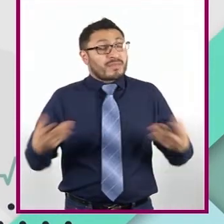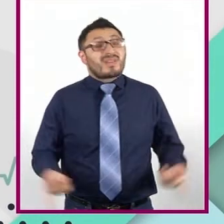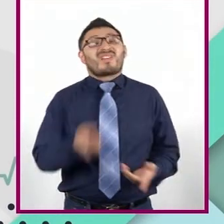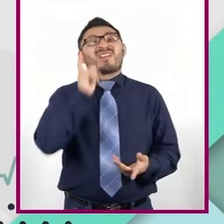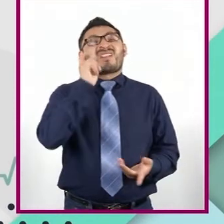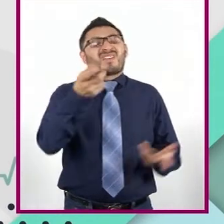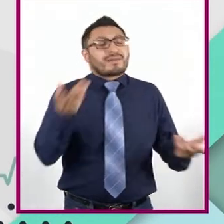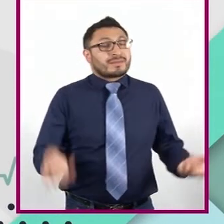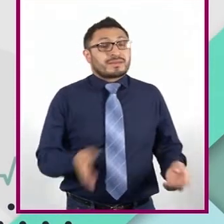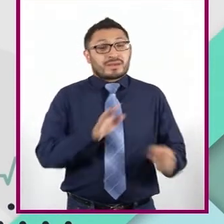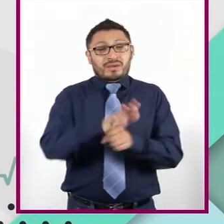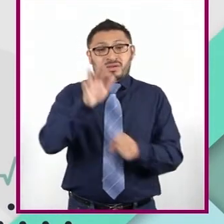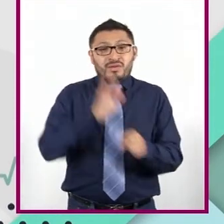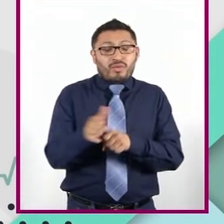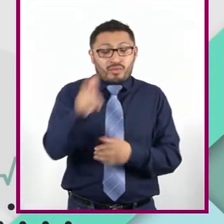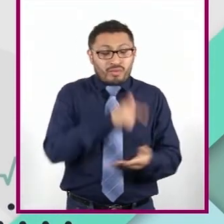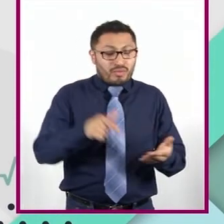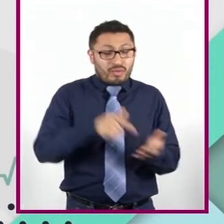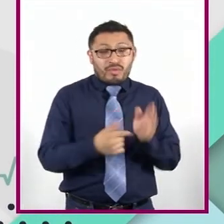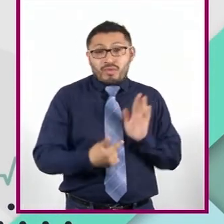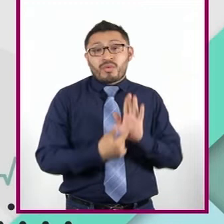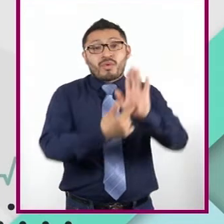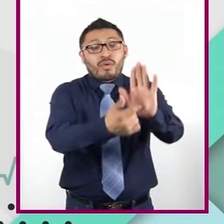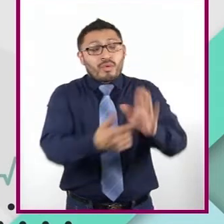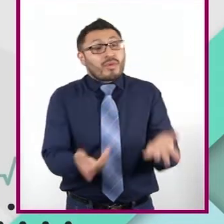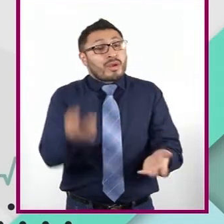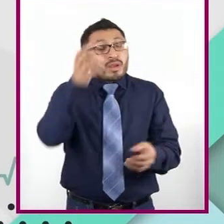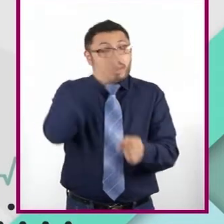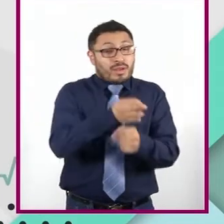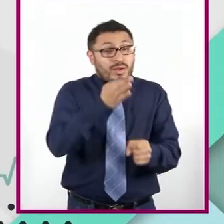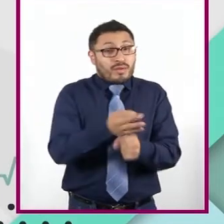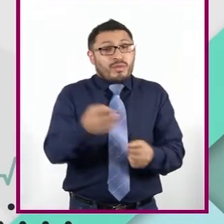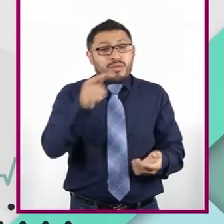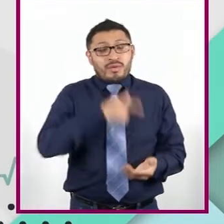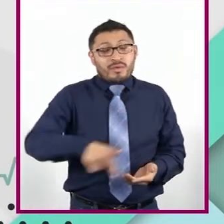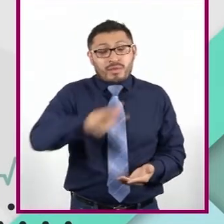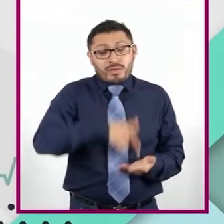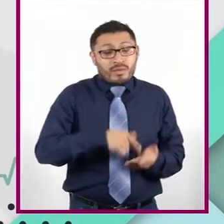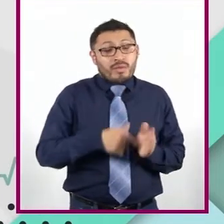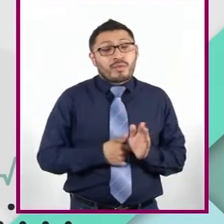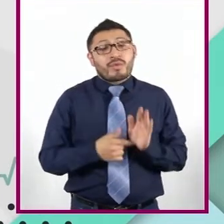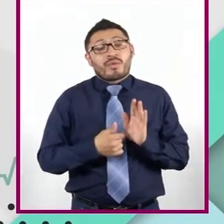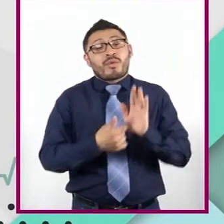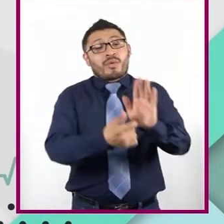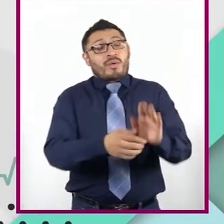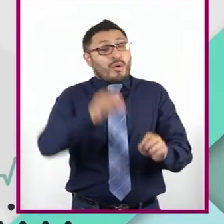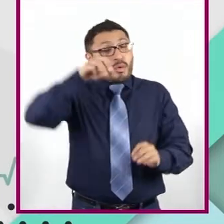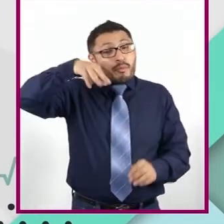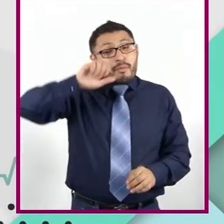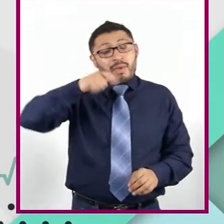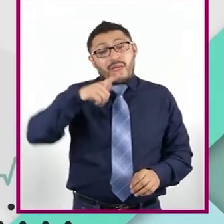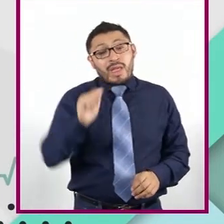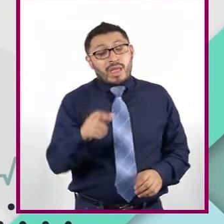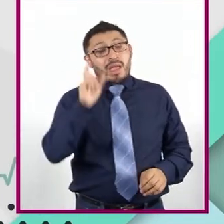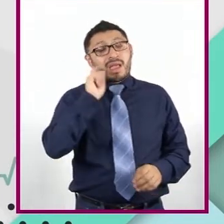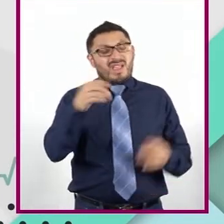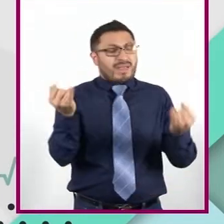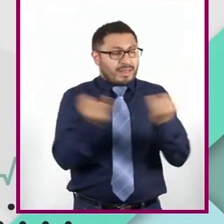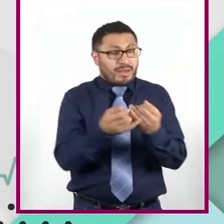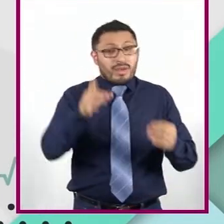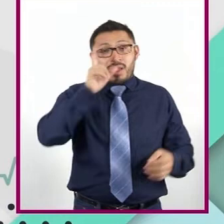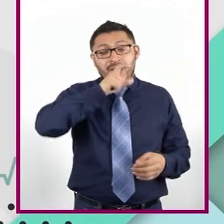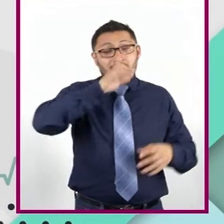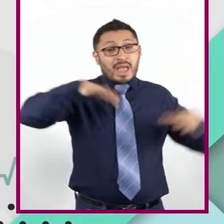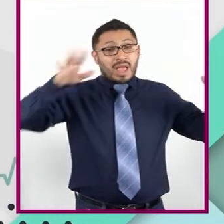decir, cuál es el espacio muestral. En este caso, el espacio muestral omega es igual a